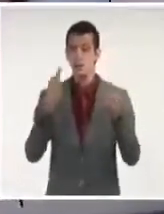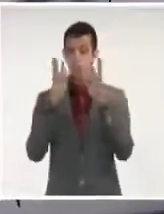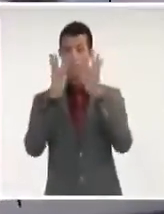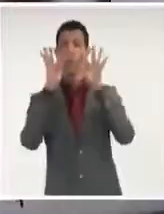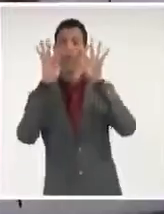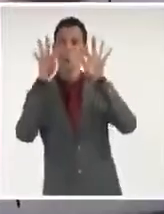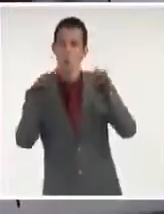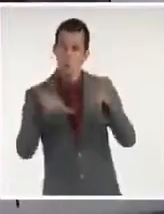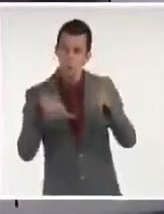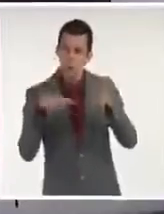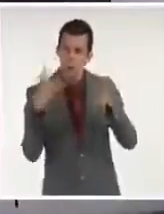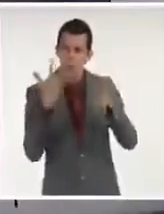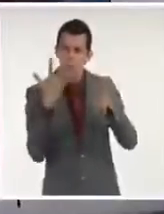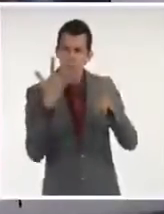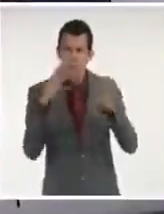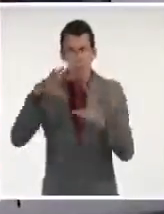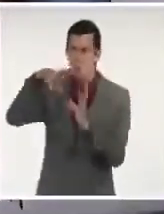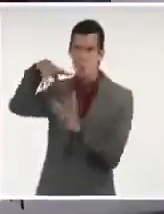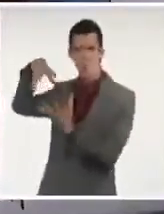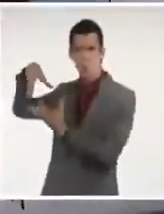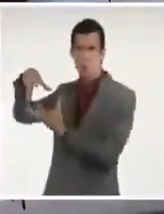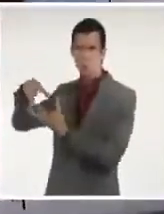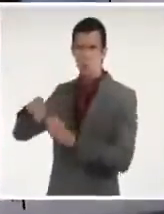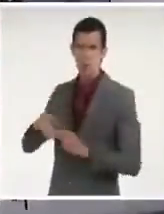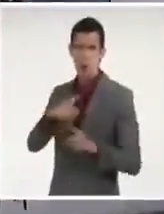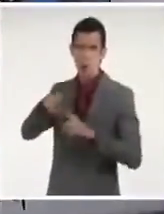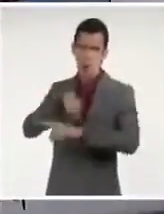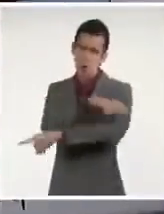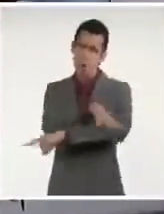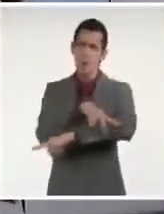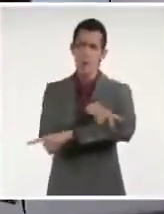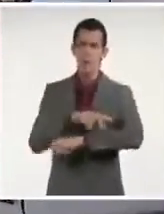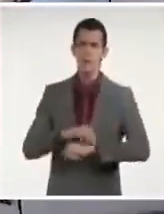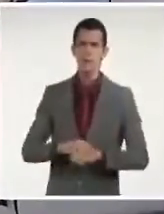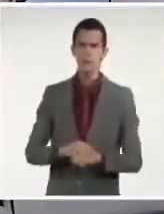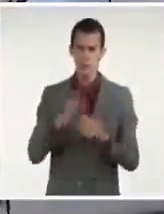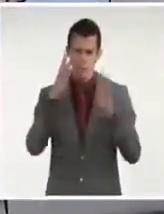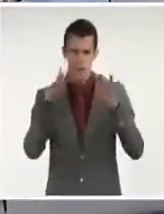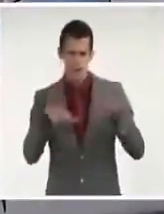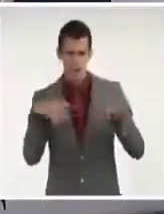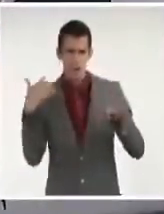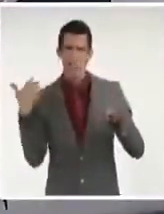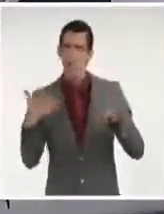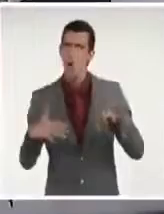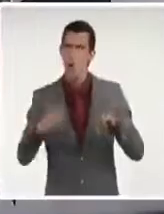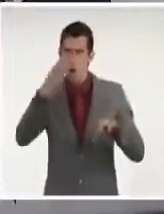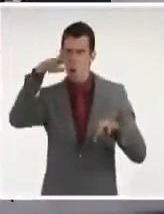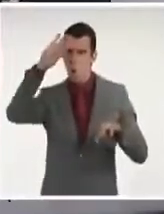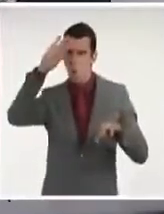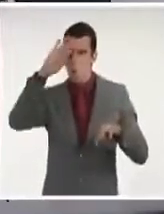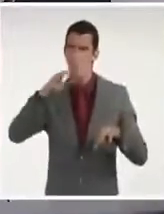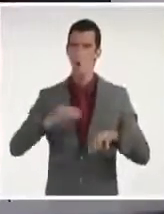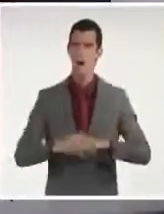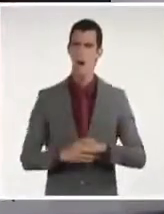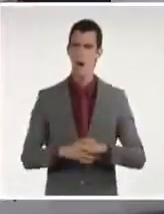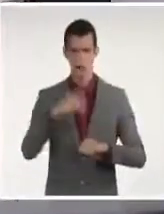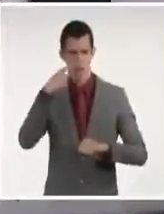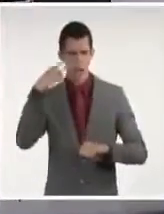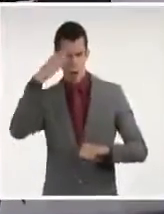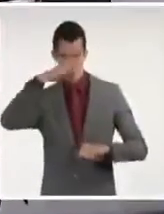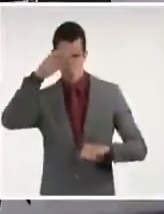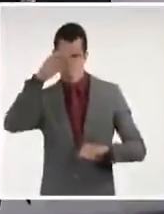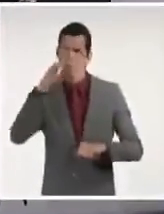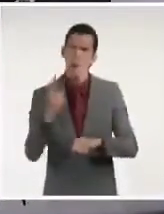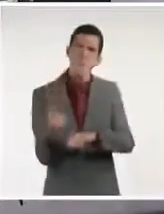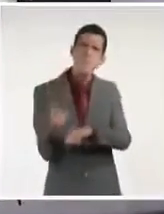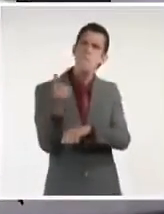hace titulares en esos medios que este país pequeño, pobre, tenga la primera vacuna contra la COVID-19 que se ha producido en este